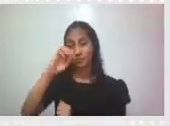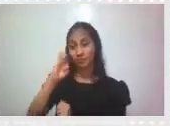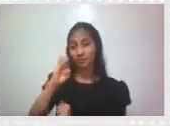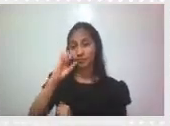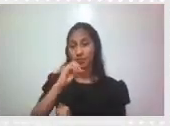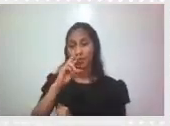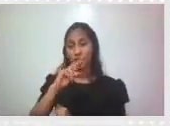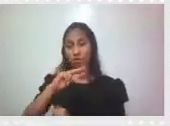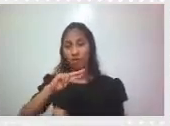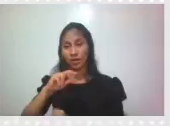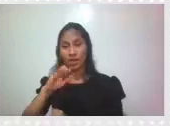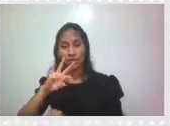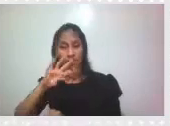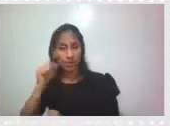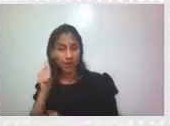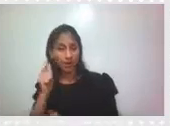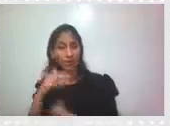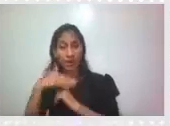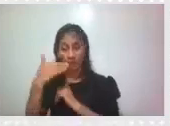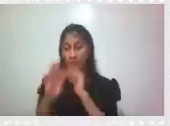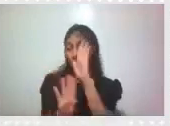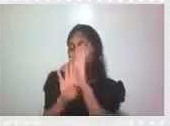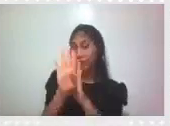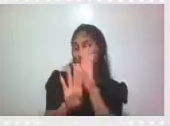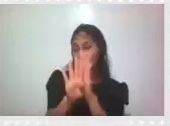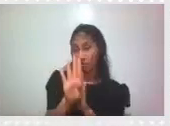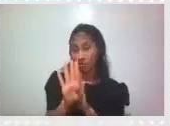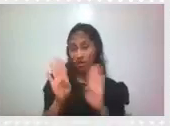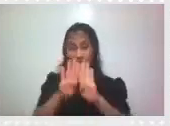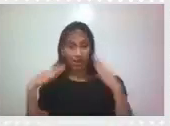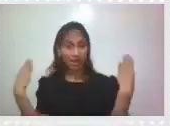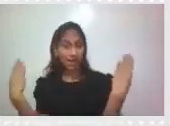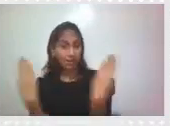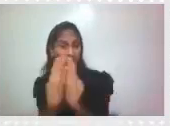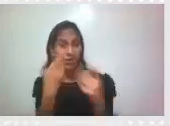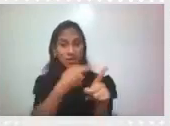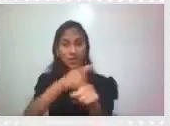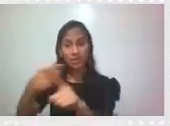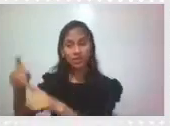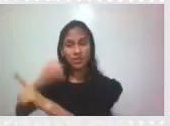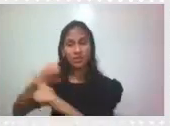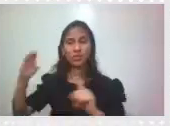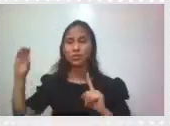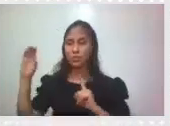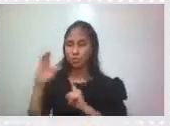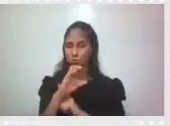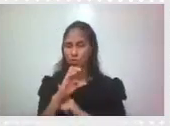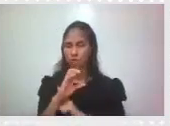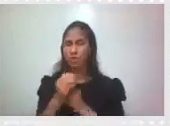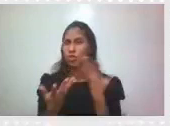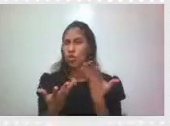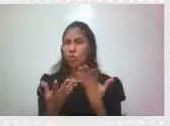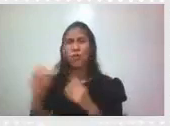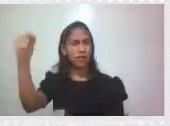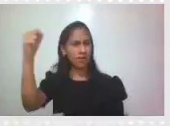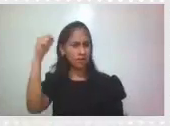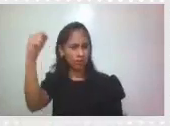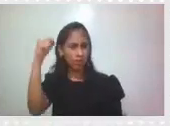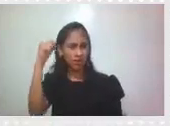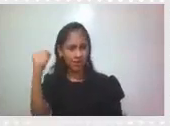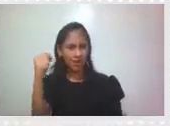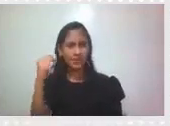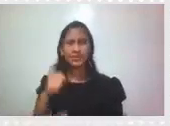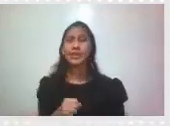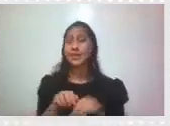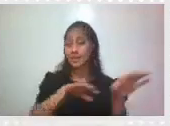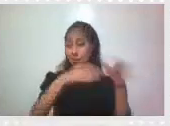aulas interculturales, que, como mencioné, el objetivo de las aulas interculturales es fortalecer el